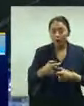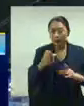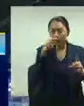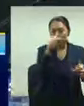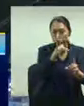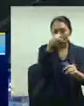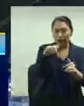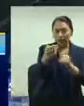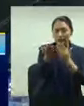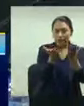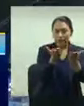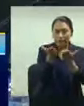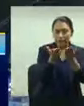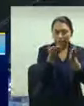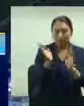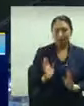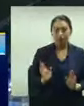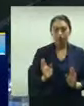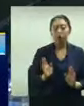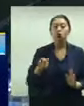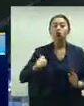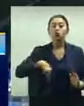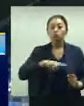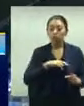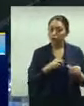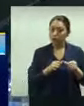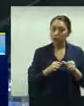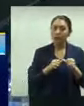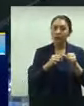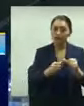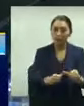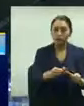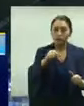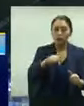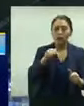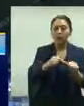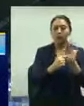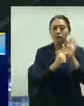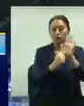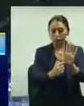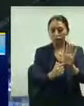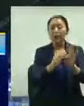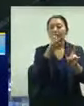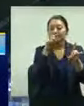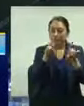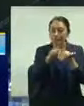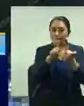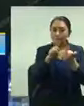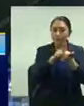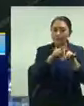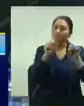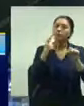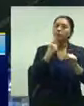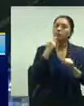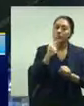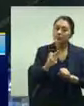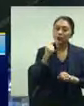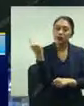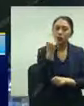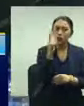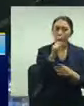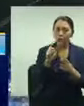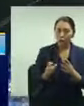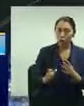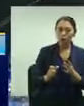este servicio, ¿verdad? Nosotros estamos continuando con esta proyección. Les he decir, los insumos que se están considerando ahí